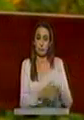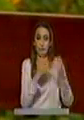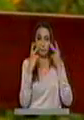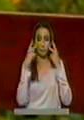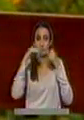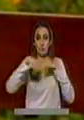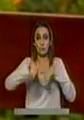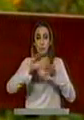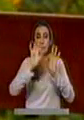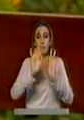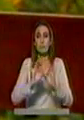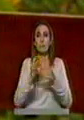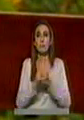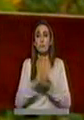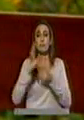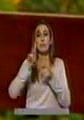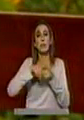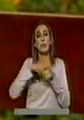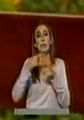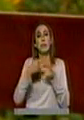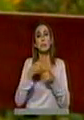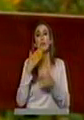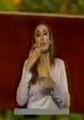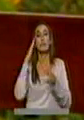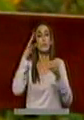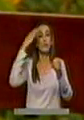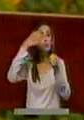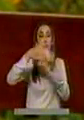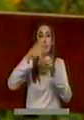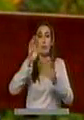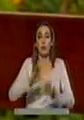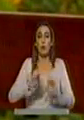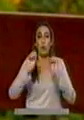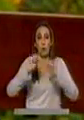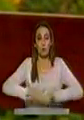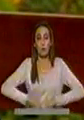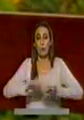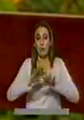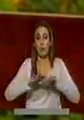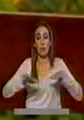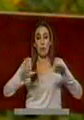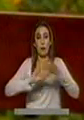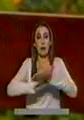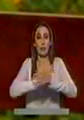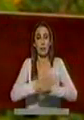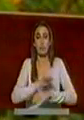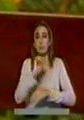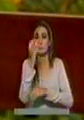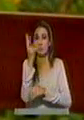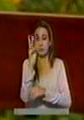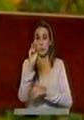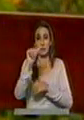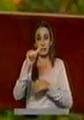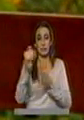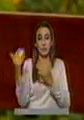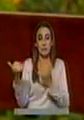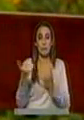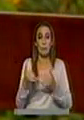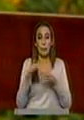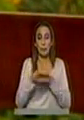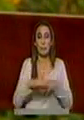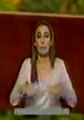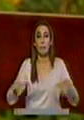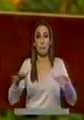turistas. Entonces, enfocándonos en el tema de la gastronomía, que fue el tema que yo me enfoqué después del 16A, es un tema que